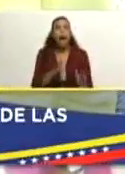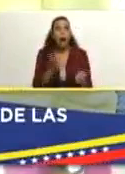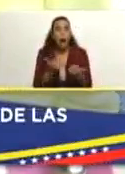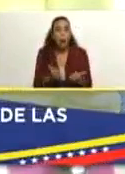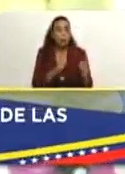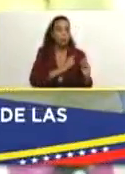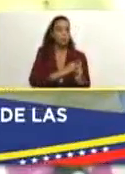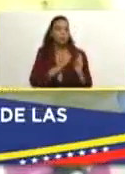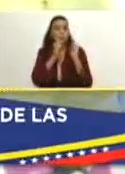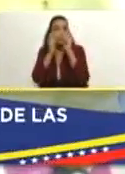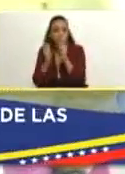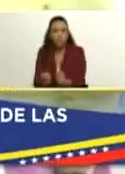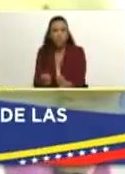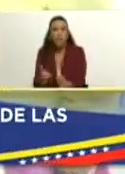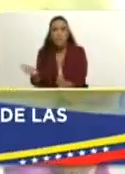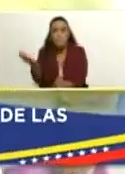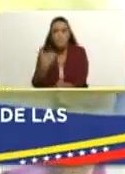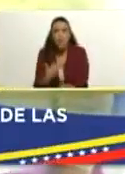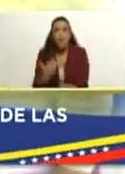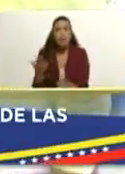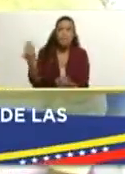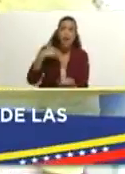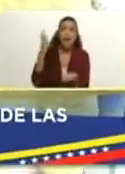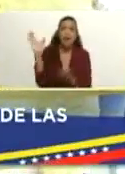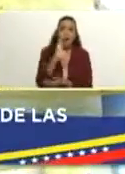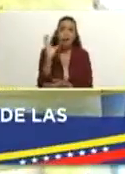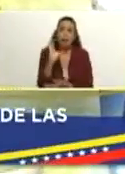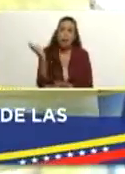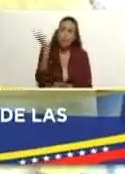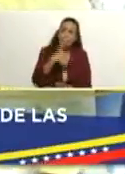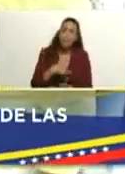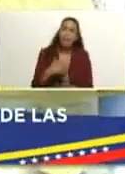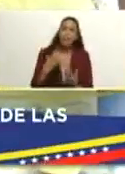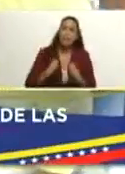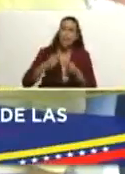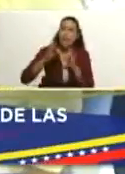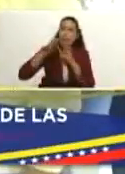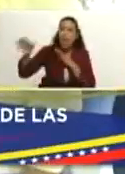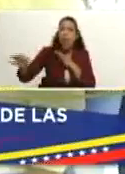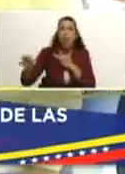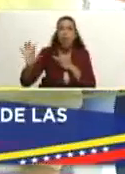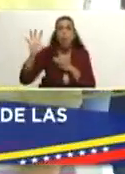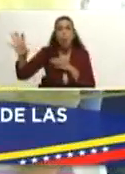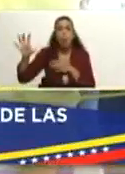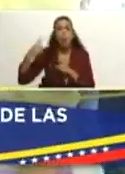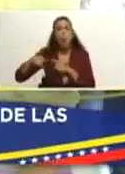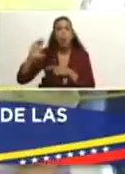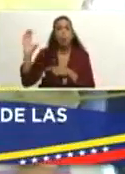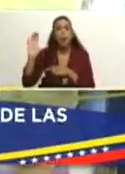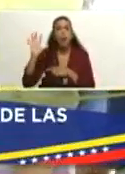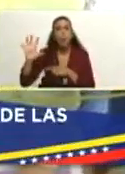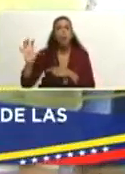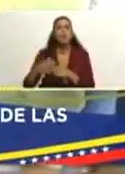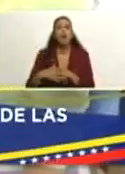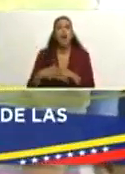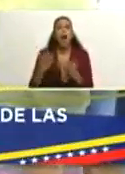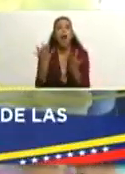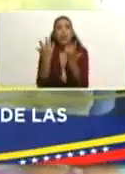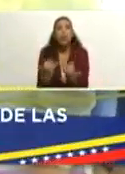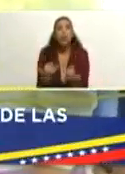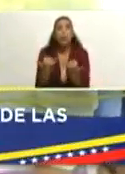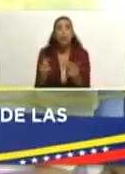a Yelitze, vente para Caracas, chica, vente para Caracas, para que sea la nueva ministra,